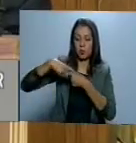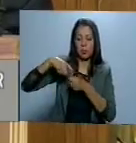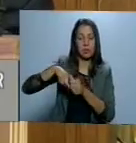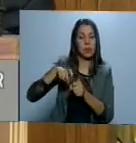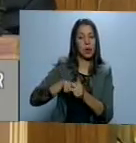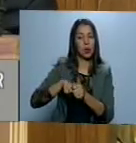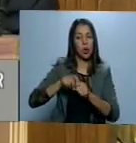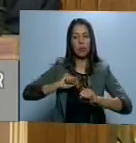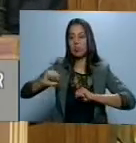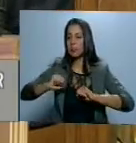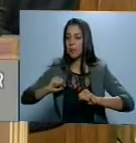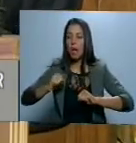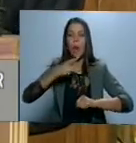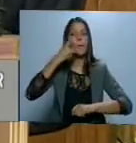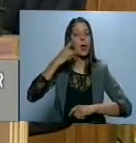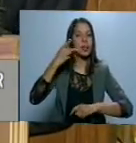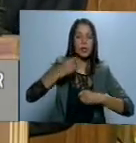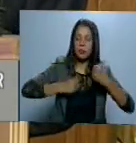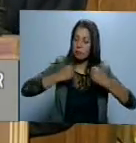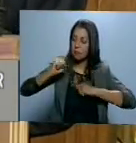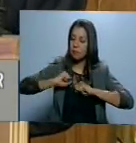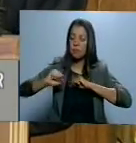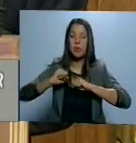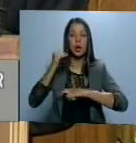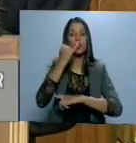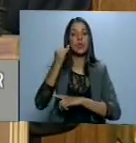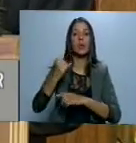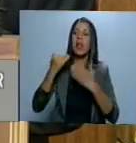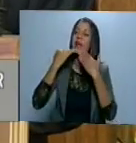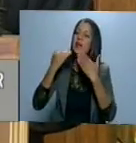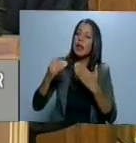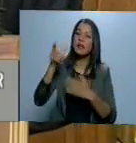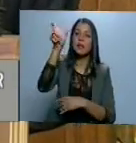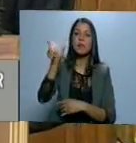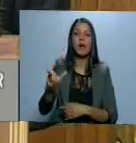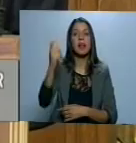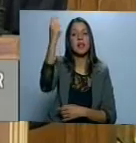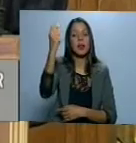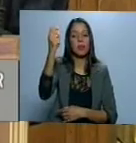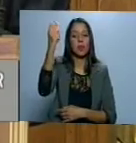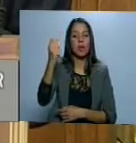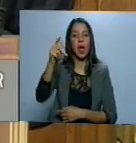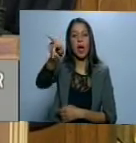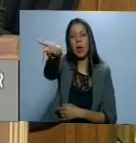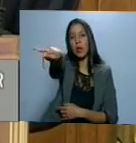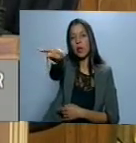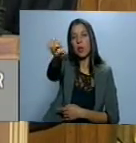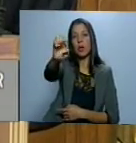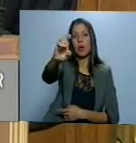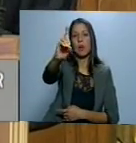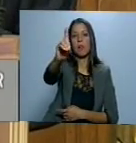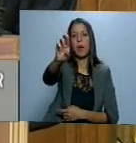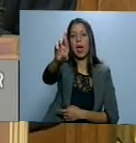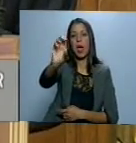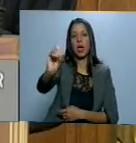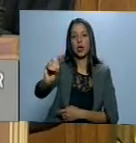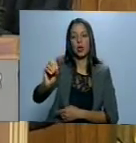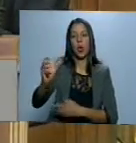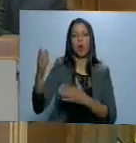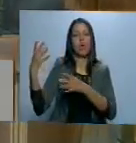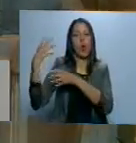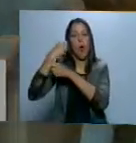en el Zulia. Quiero agradecerle al diputado Pedro Carreño su confianza, su estrategia y su